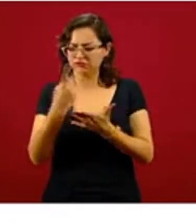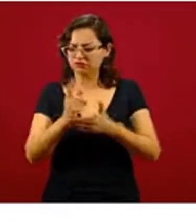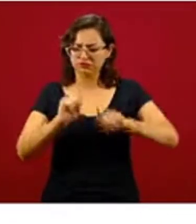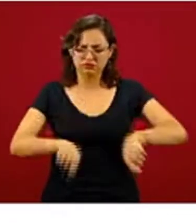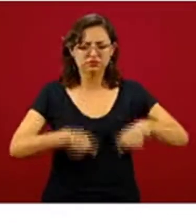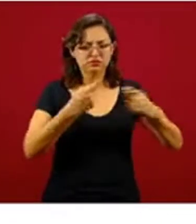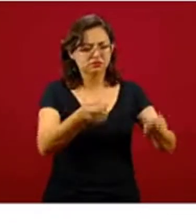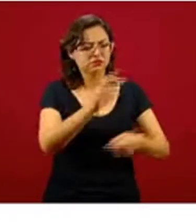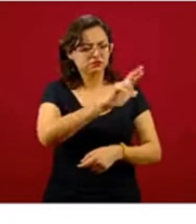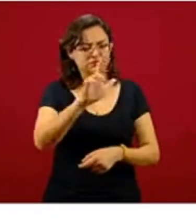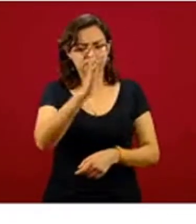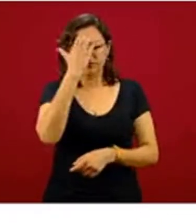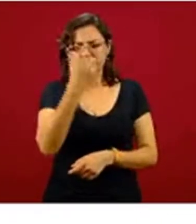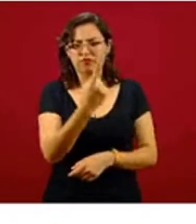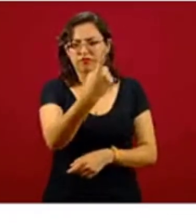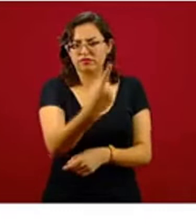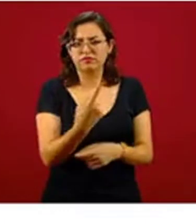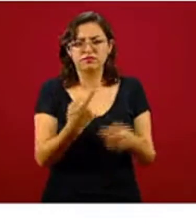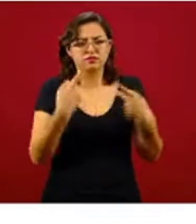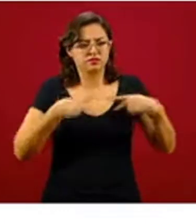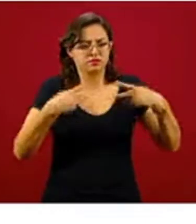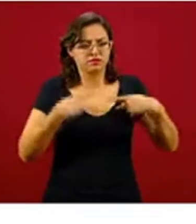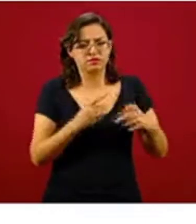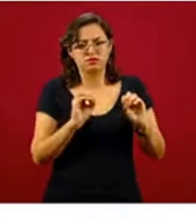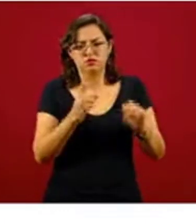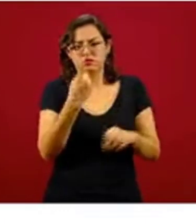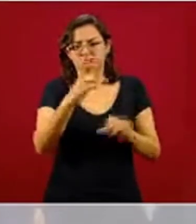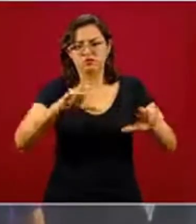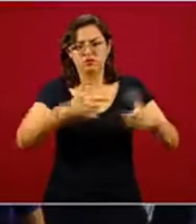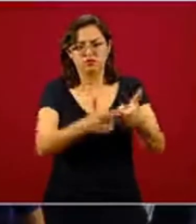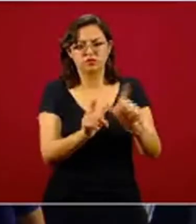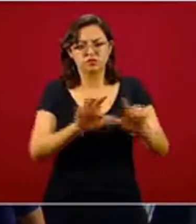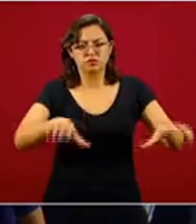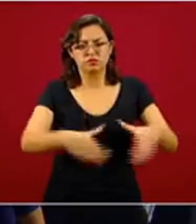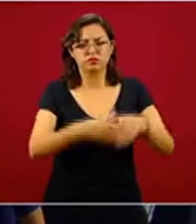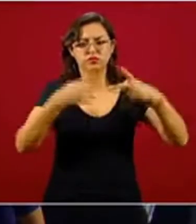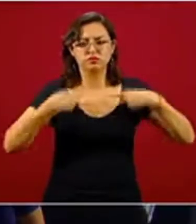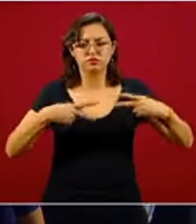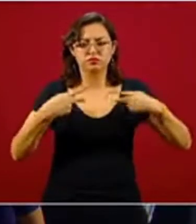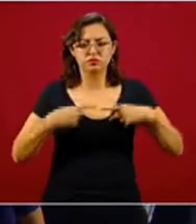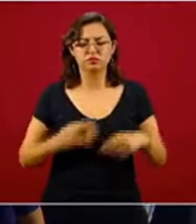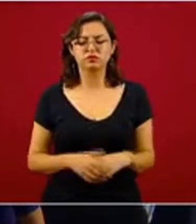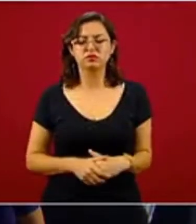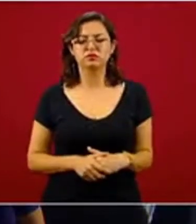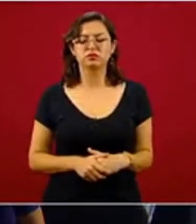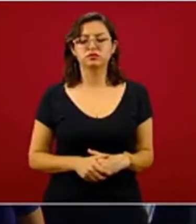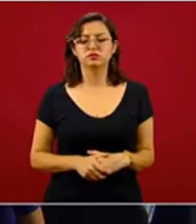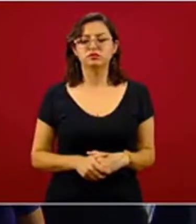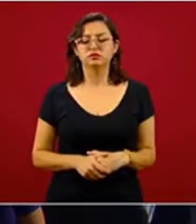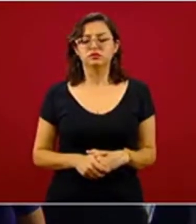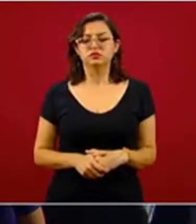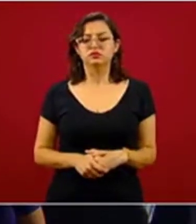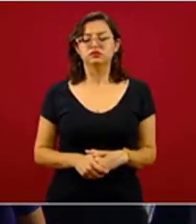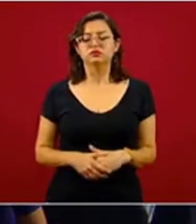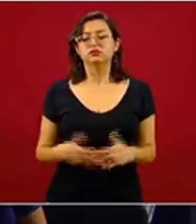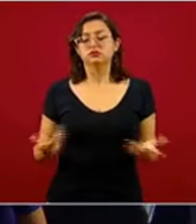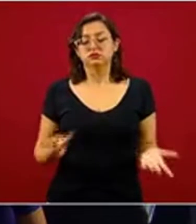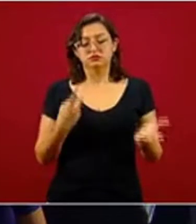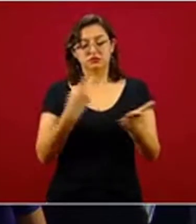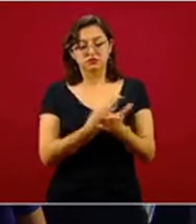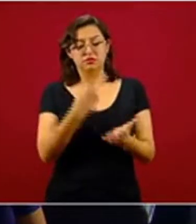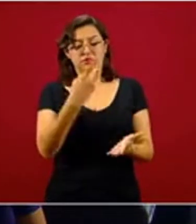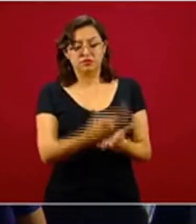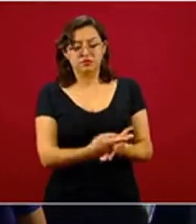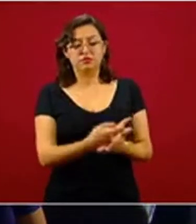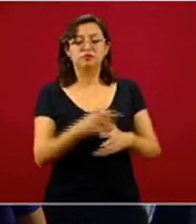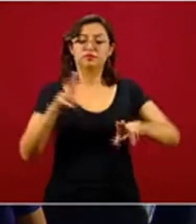al reconocimiento a un grupo o a una comunidad de personas. La siguiente. Esta condecoración tiene grados. El